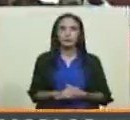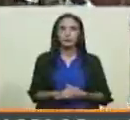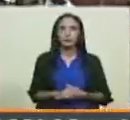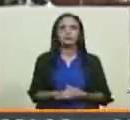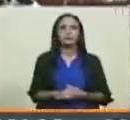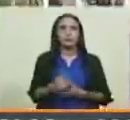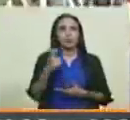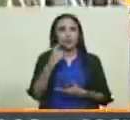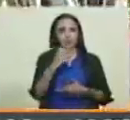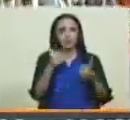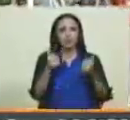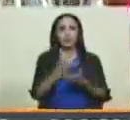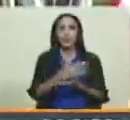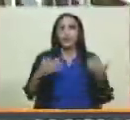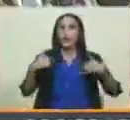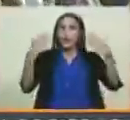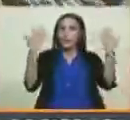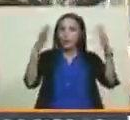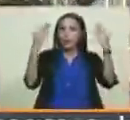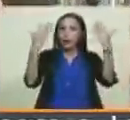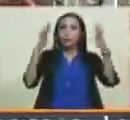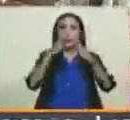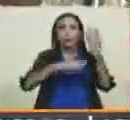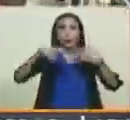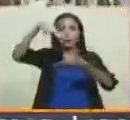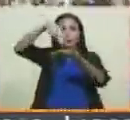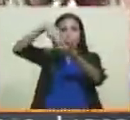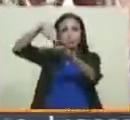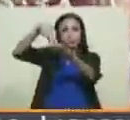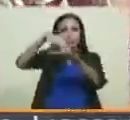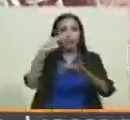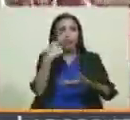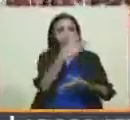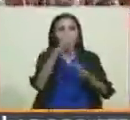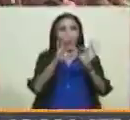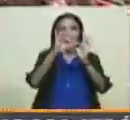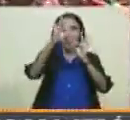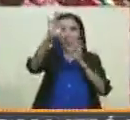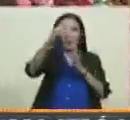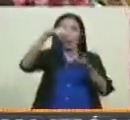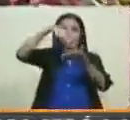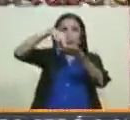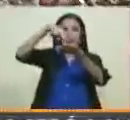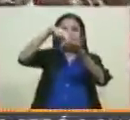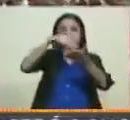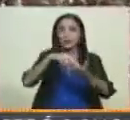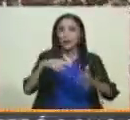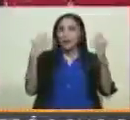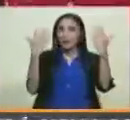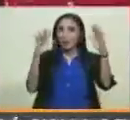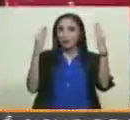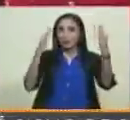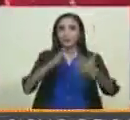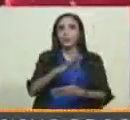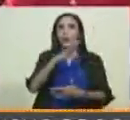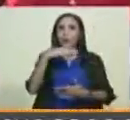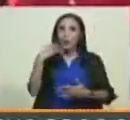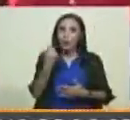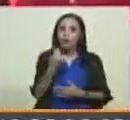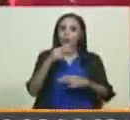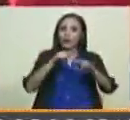un aplauso a los encaramados, por aquí otros encaramados, aquí esta juventud, estos